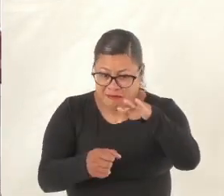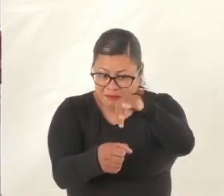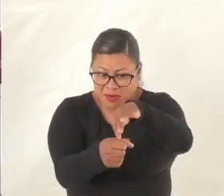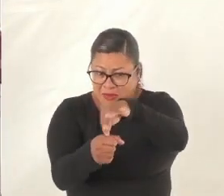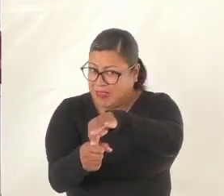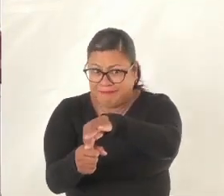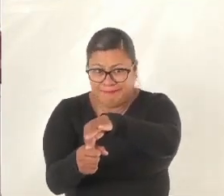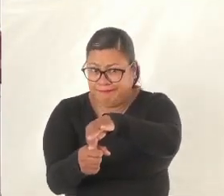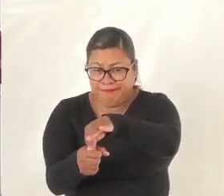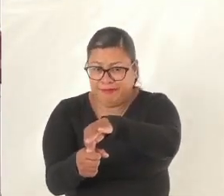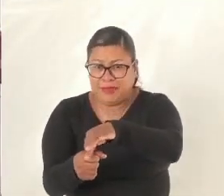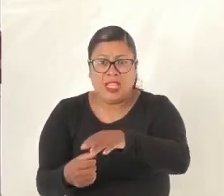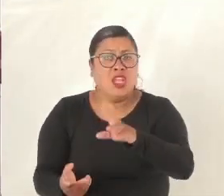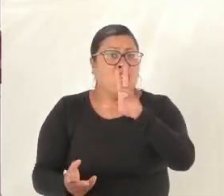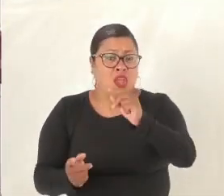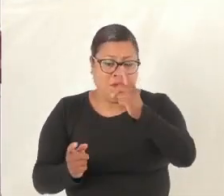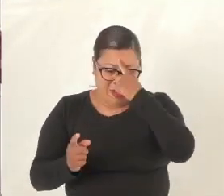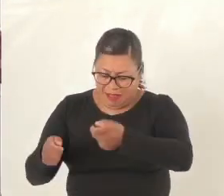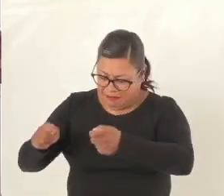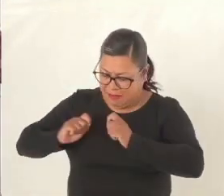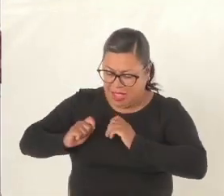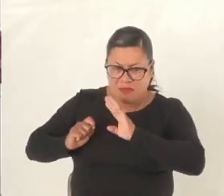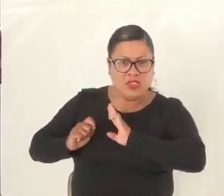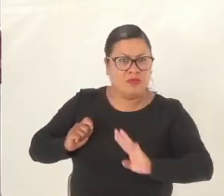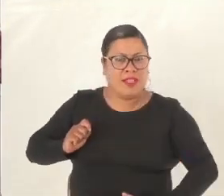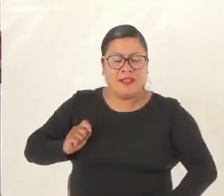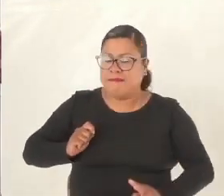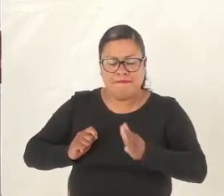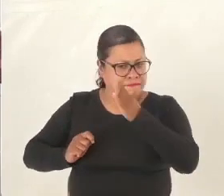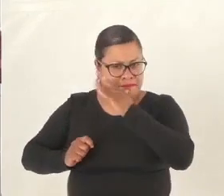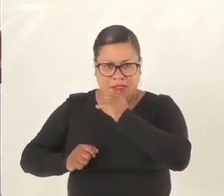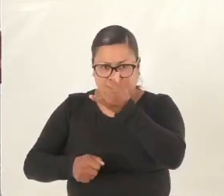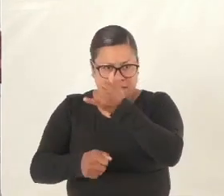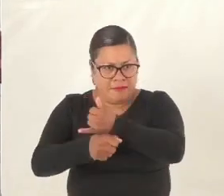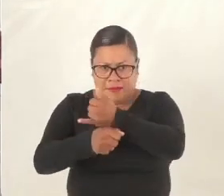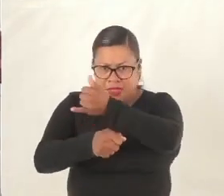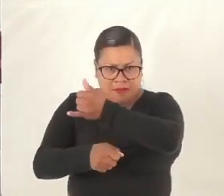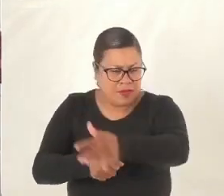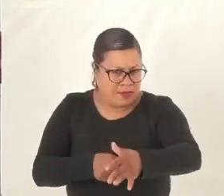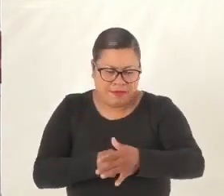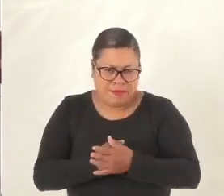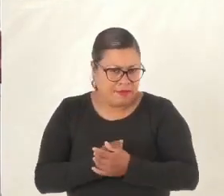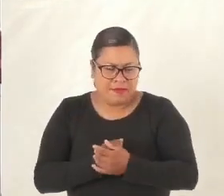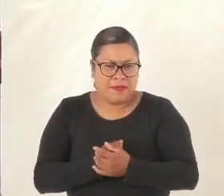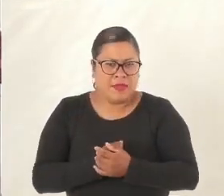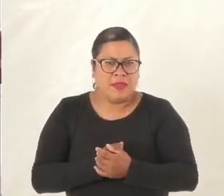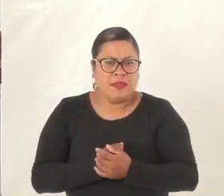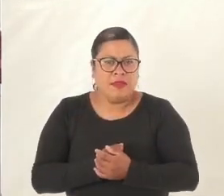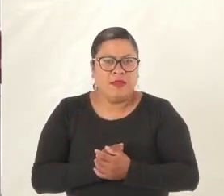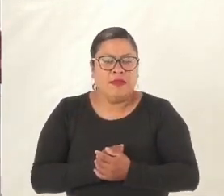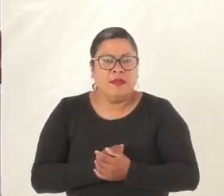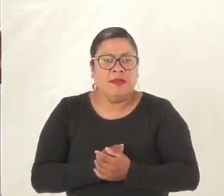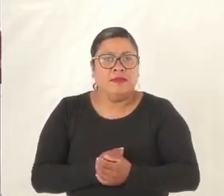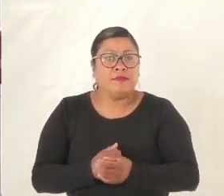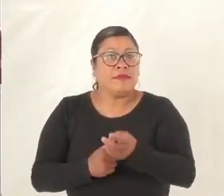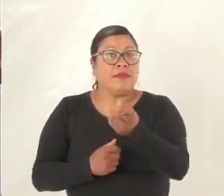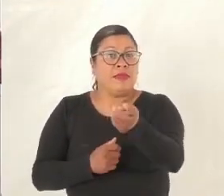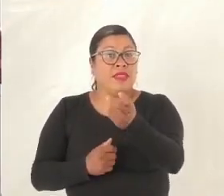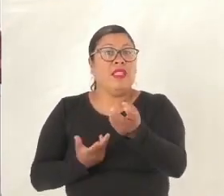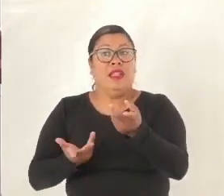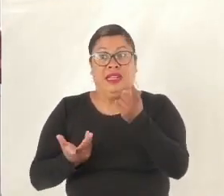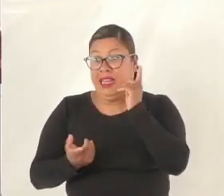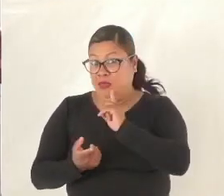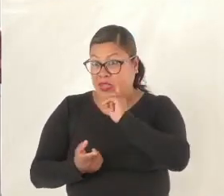como regidora de pertenecer al cabildo mucho menos de encabezar esa contienda lamentablemente ahí las